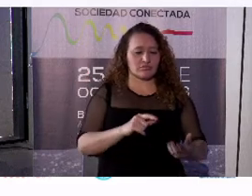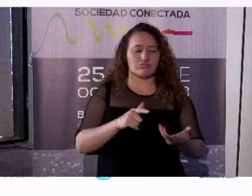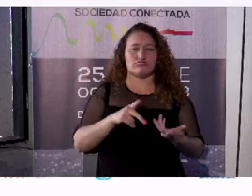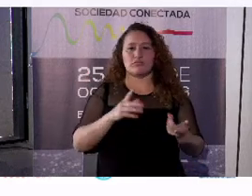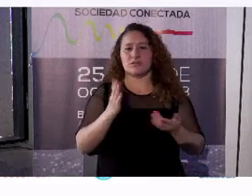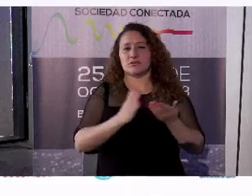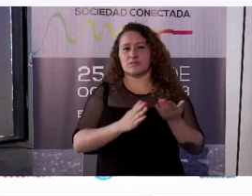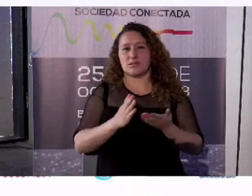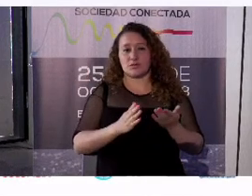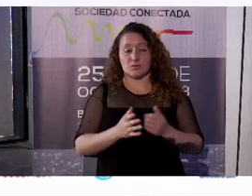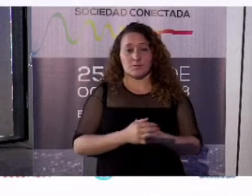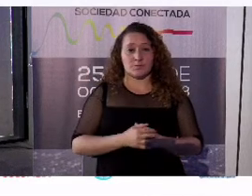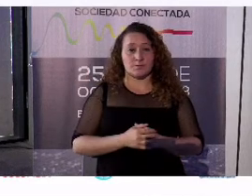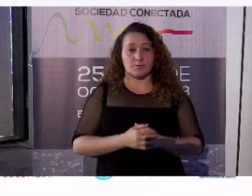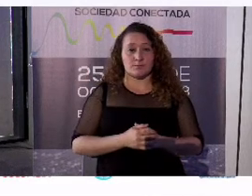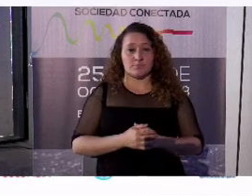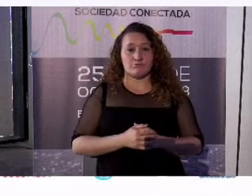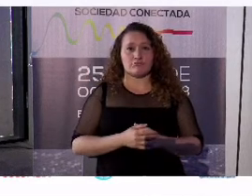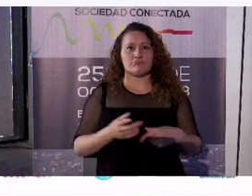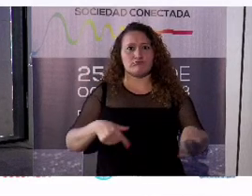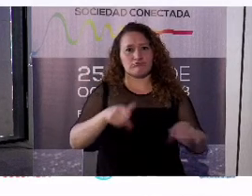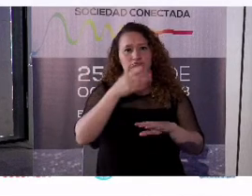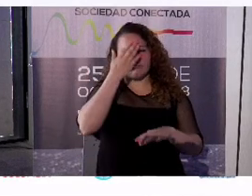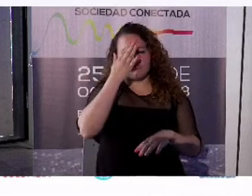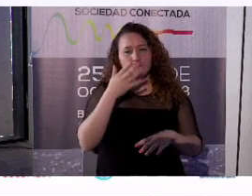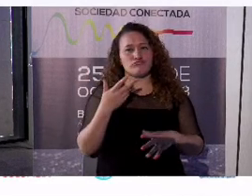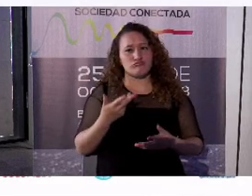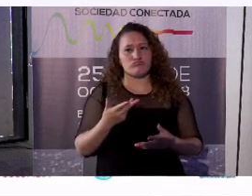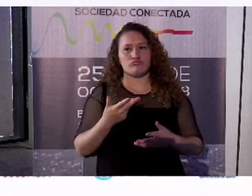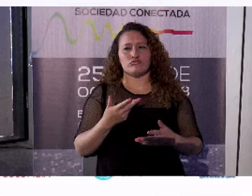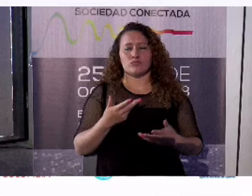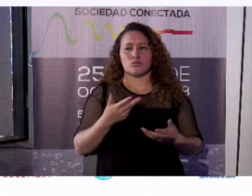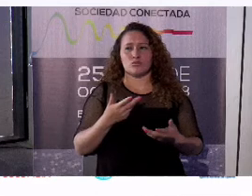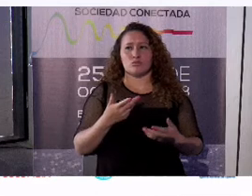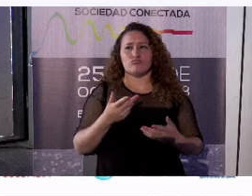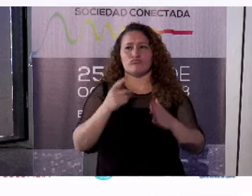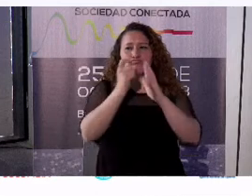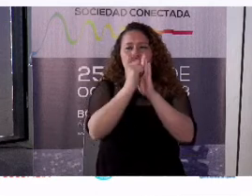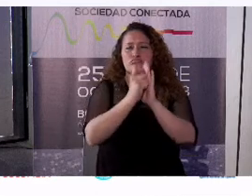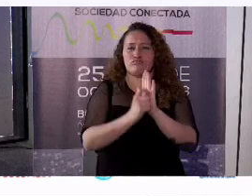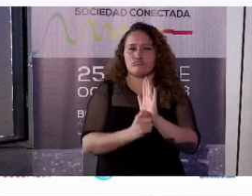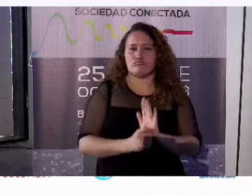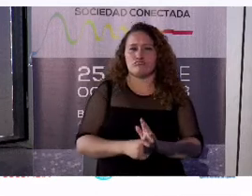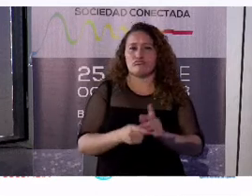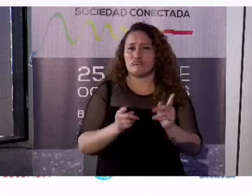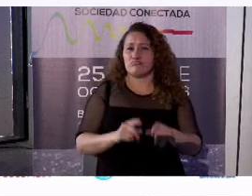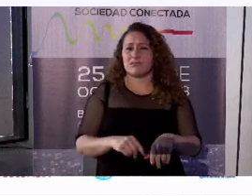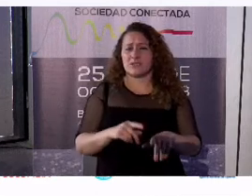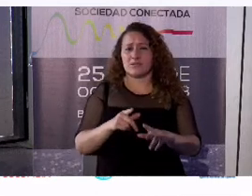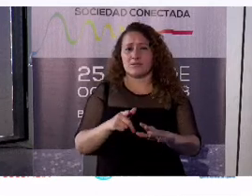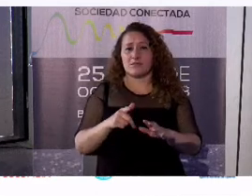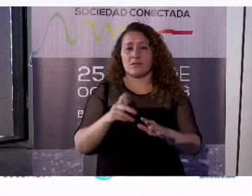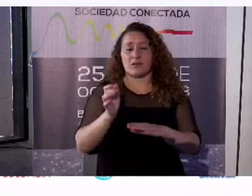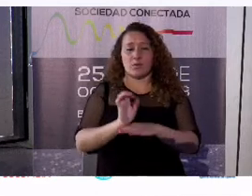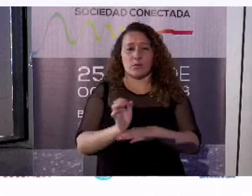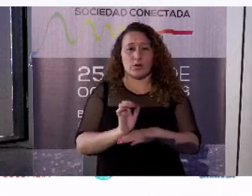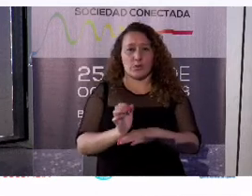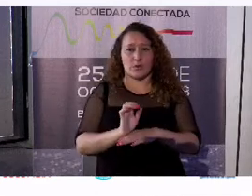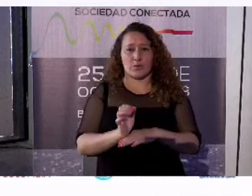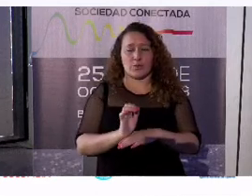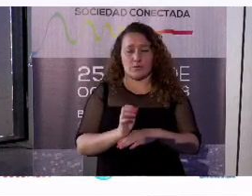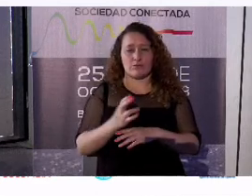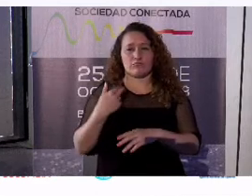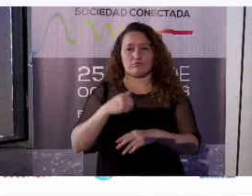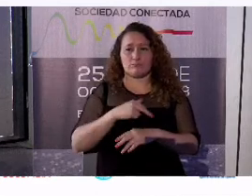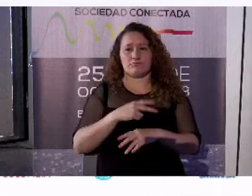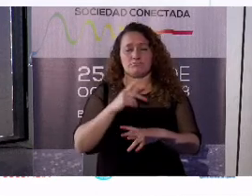servicios Entonces como ustedes saben existen muchos eh indicadores especialmente también para Ecuador que hemos hecho personalmente nosotros